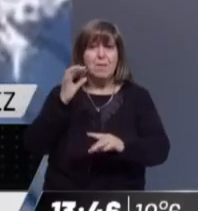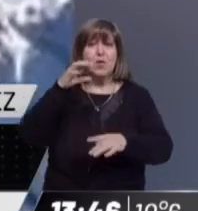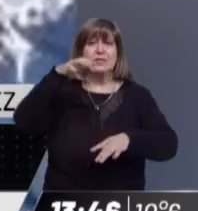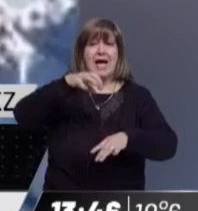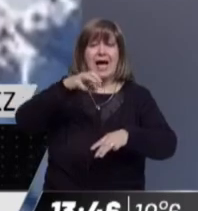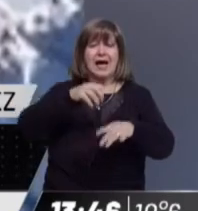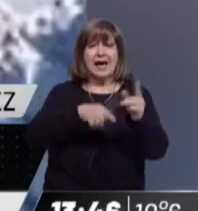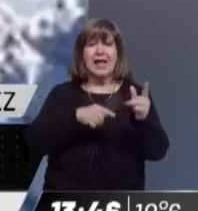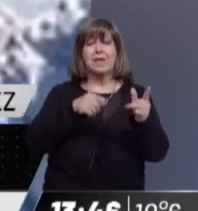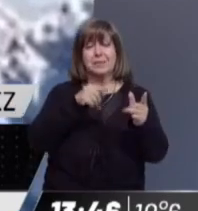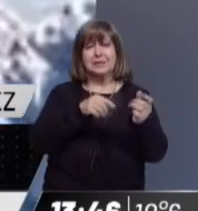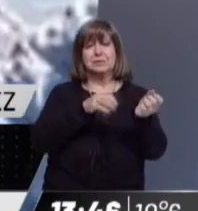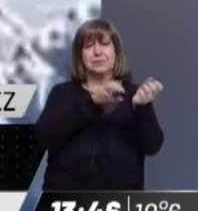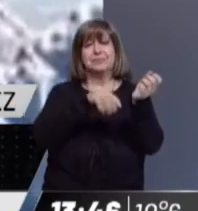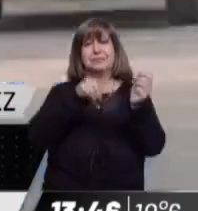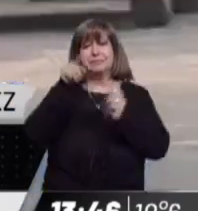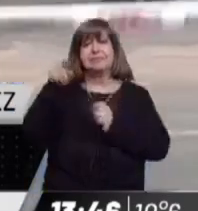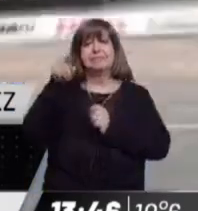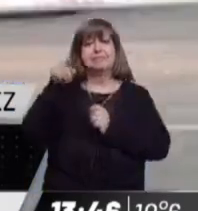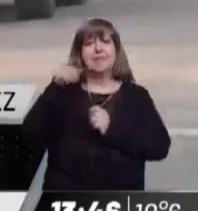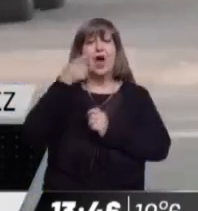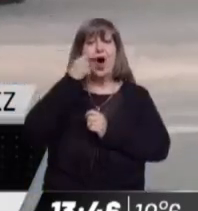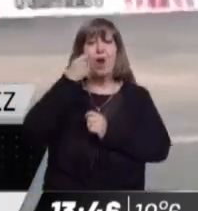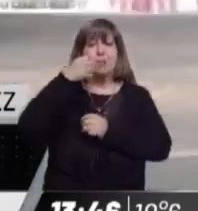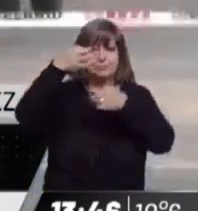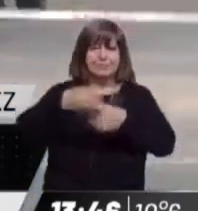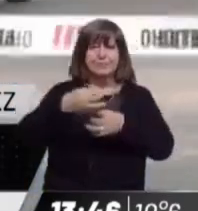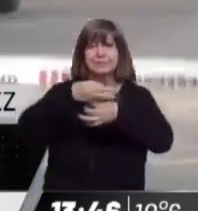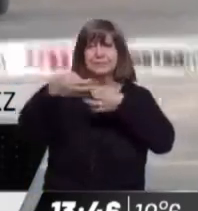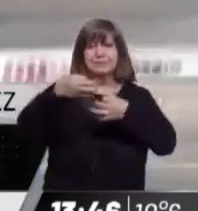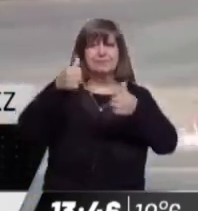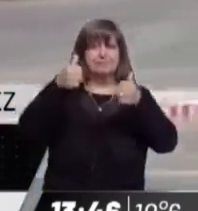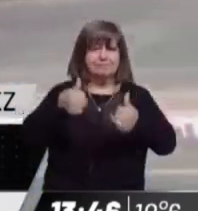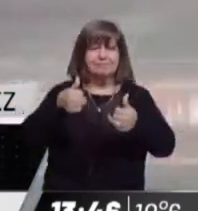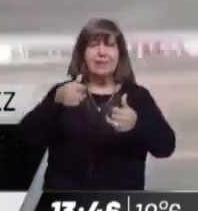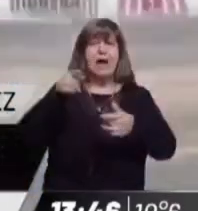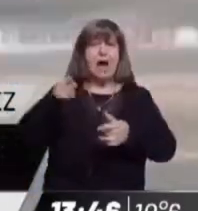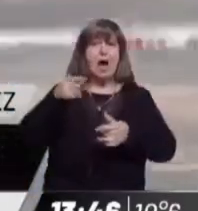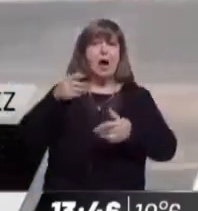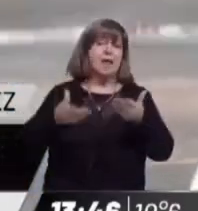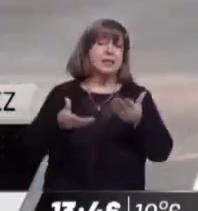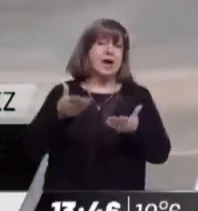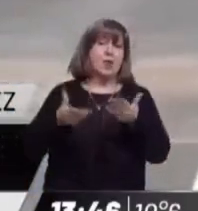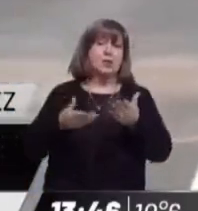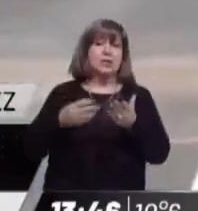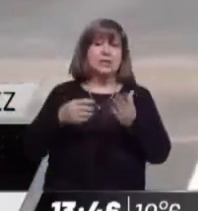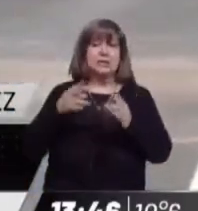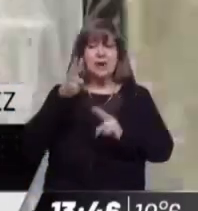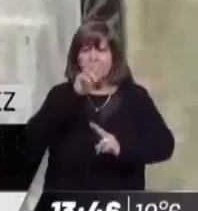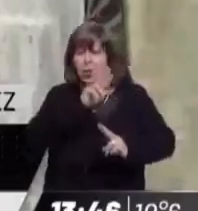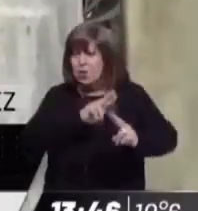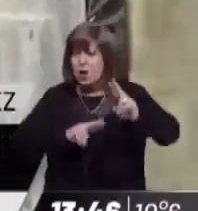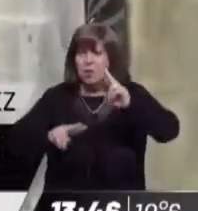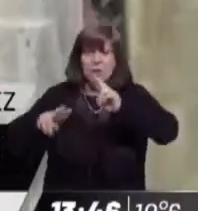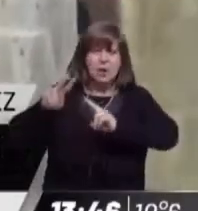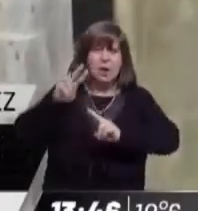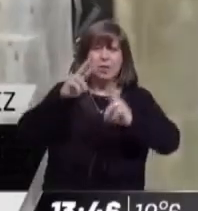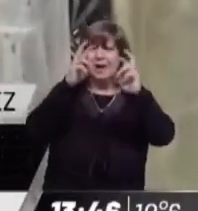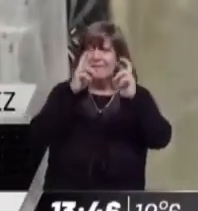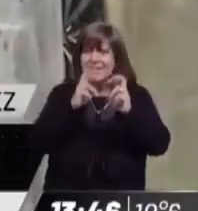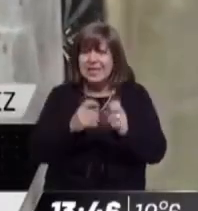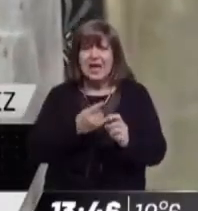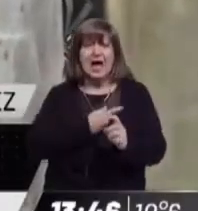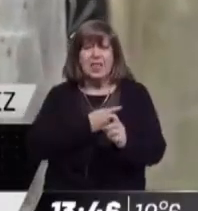en una camioneta que participó también de este hecho. Por lo tanto, la justicia, después de una larga investigación